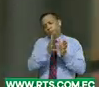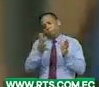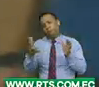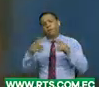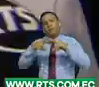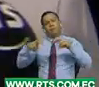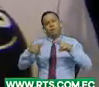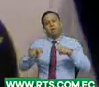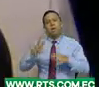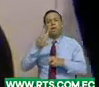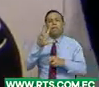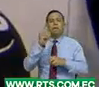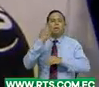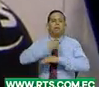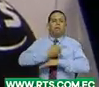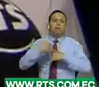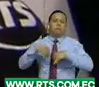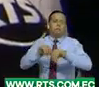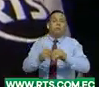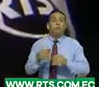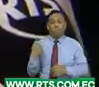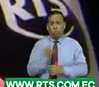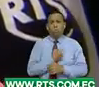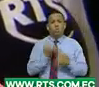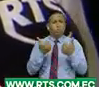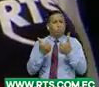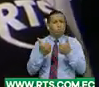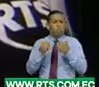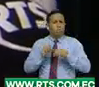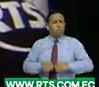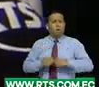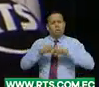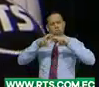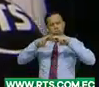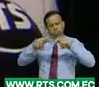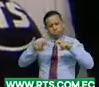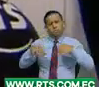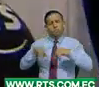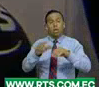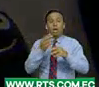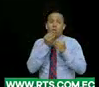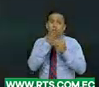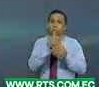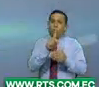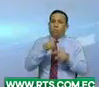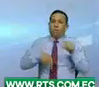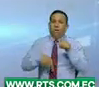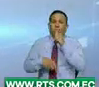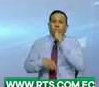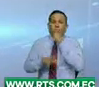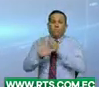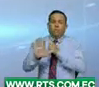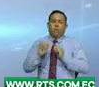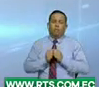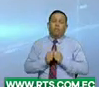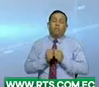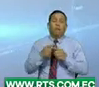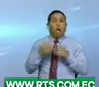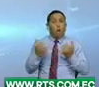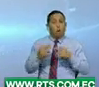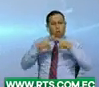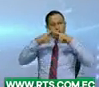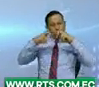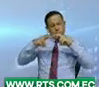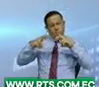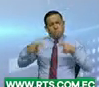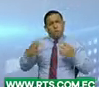estamos bien en la investigación eso no lo puedo revelar todavía pero estamos trabajando bien dentro de esa línea investigación se encontró el